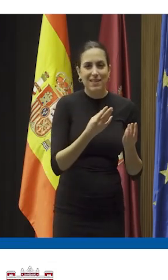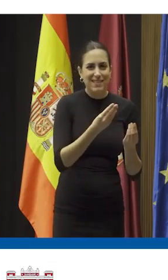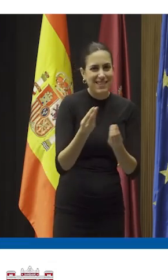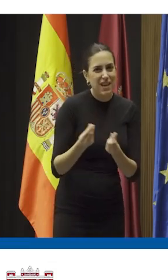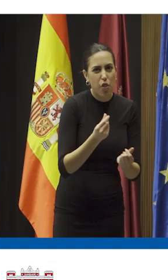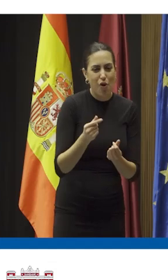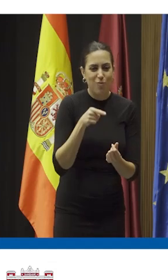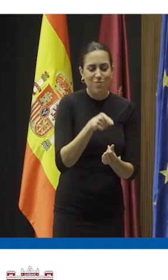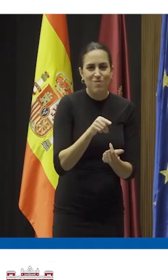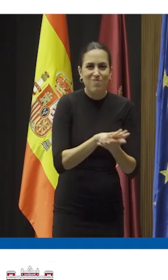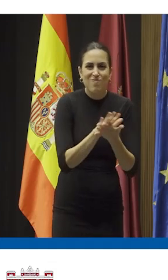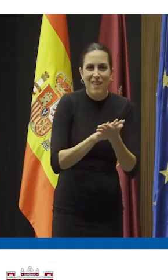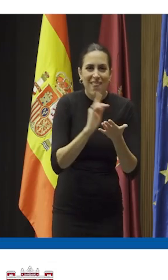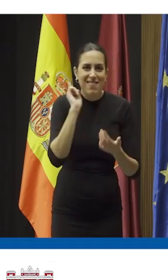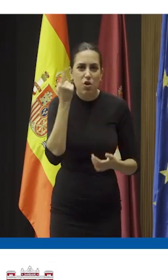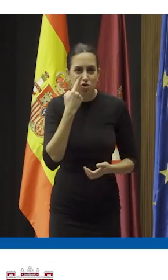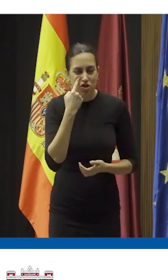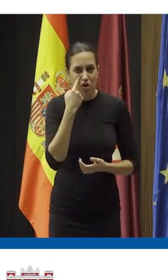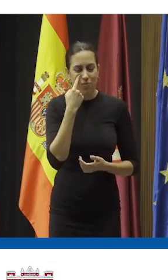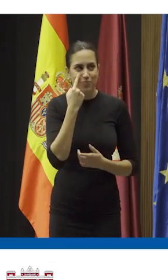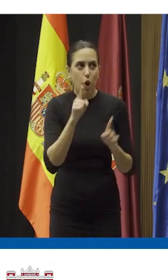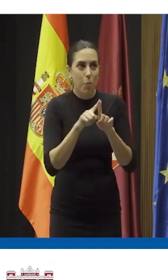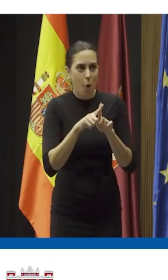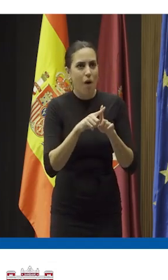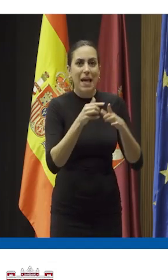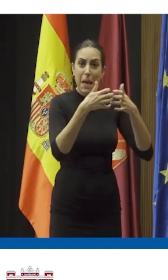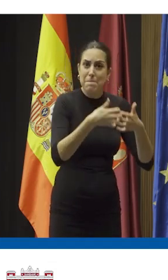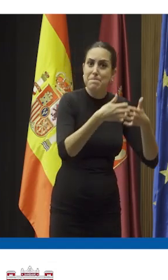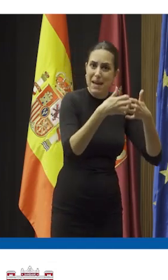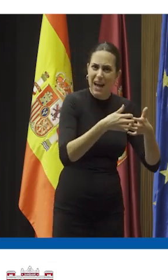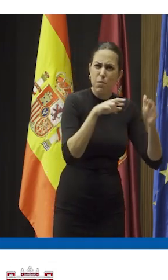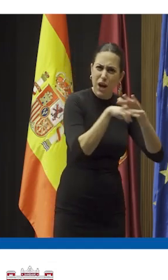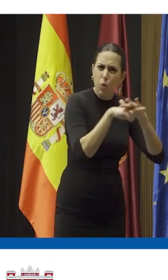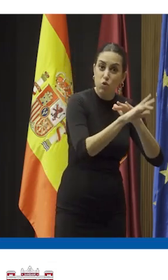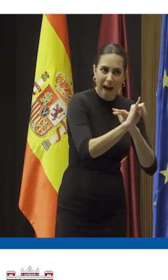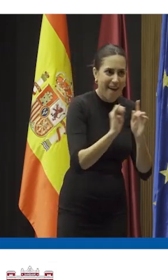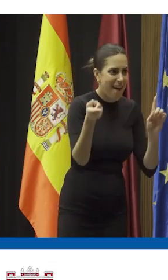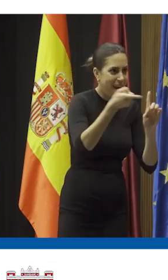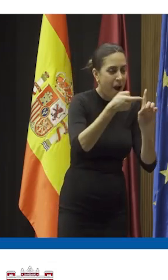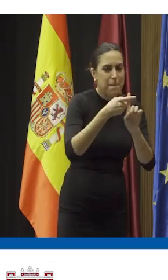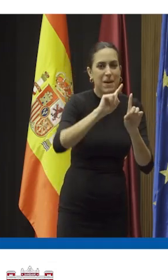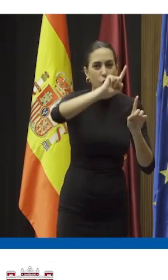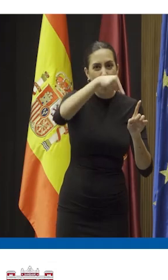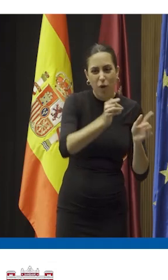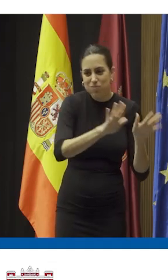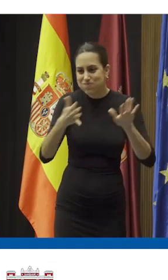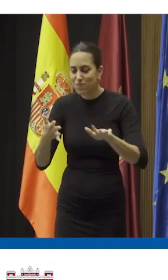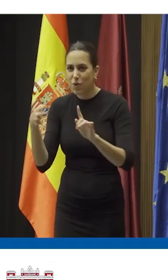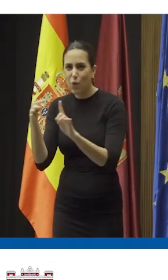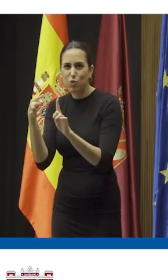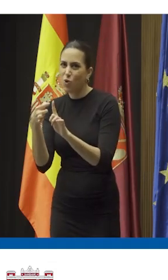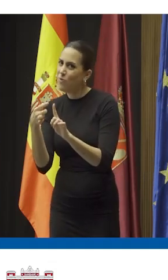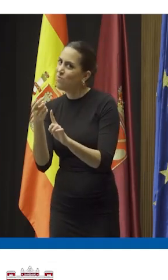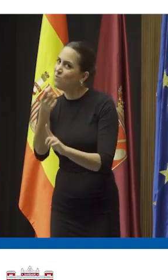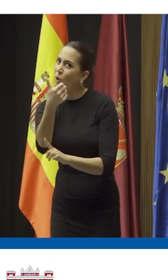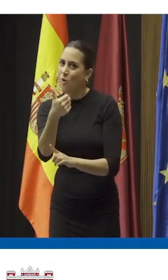es como que se encuentran mecanismos, pero no sé si se utilizan tanto. No sé, que hay como